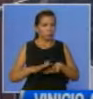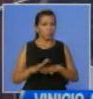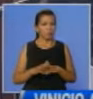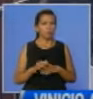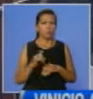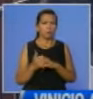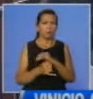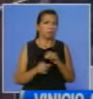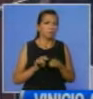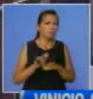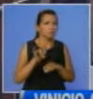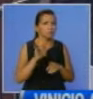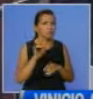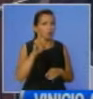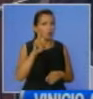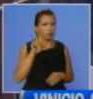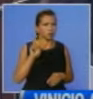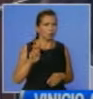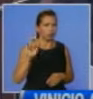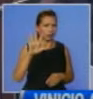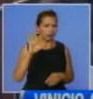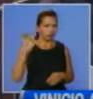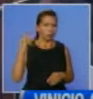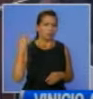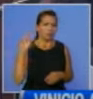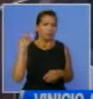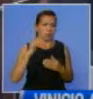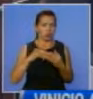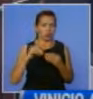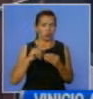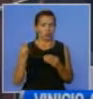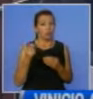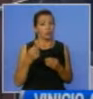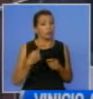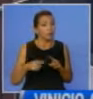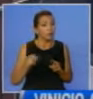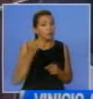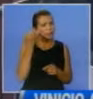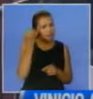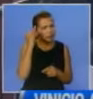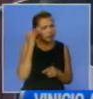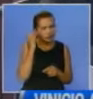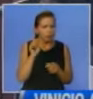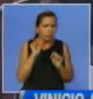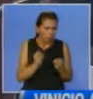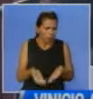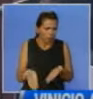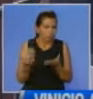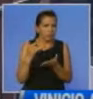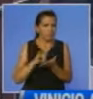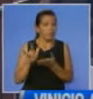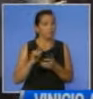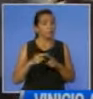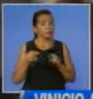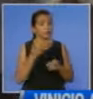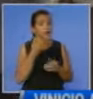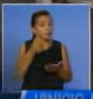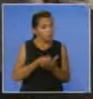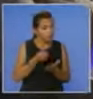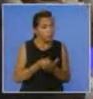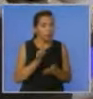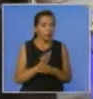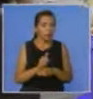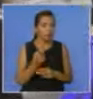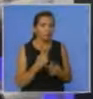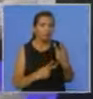salen del país. No pretendemos que no salgan. Imagínense 2.500 millones más puestos en la economía ecuatoriana. A los empresarios